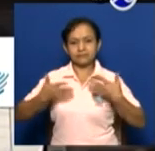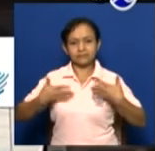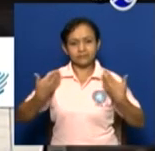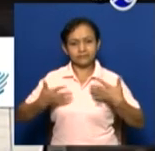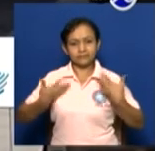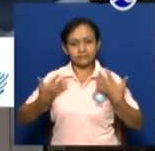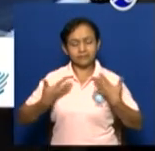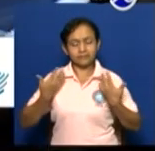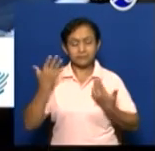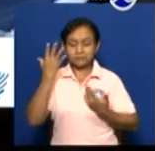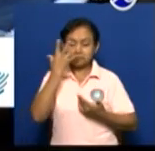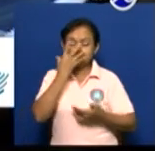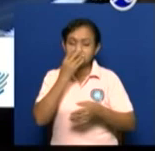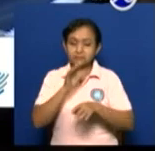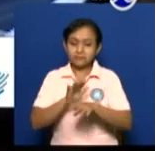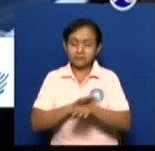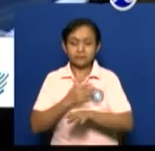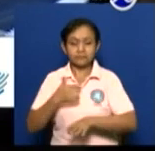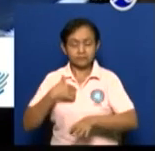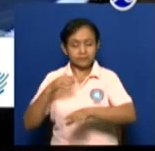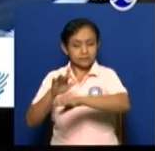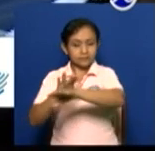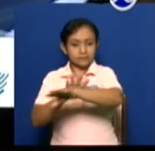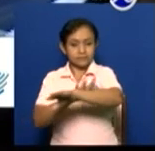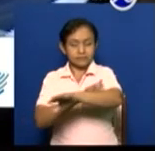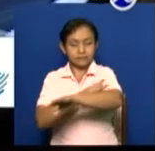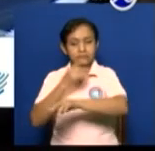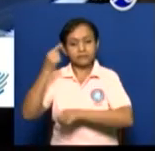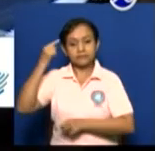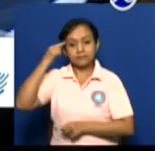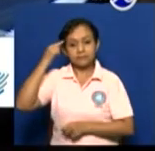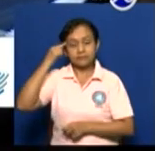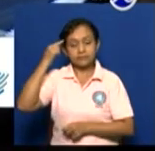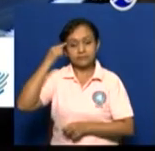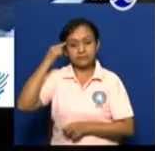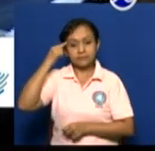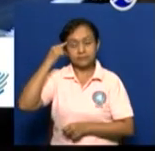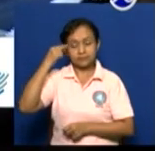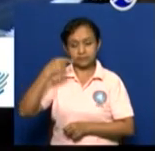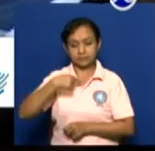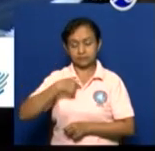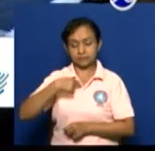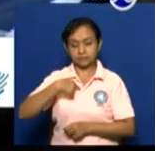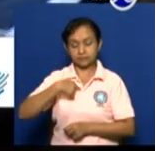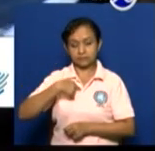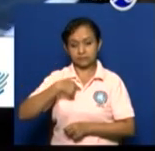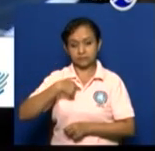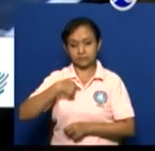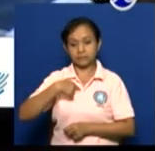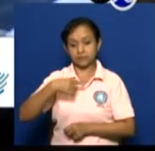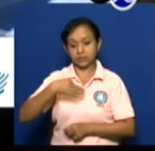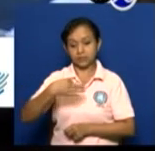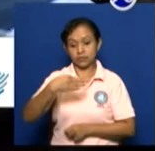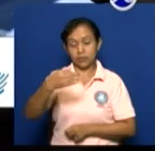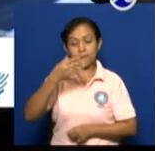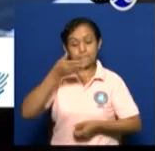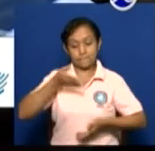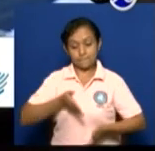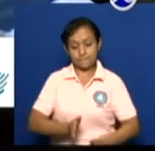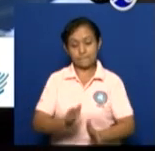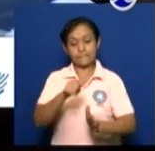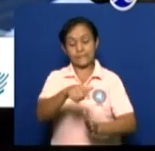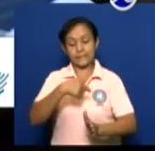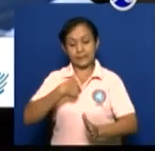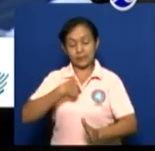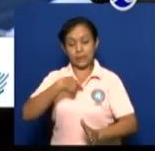la ternura que siento al pensar que estoy próximo a ser padre. Más